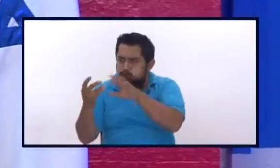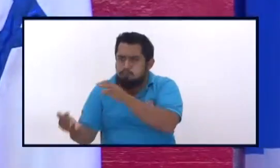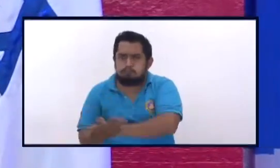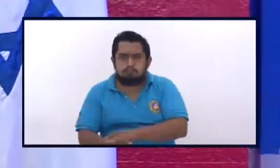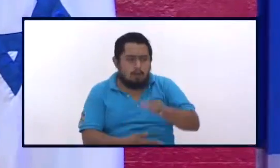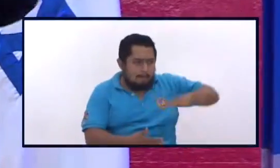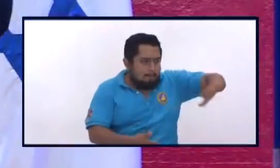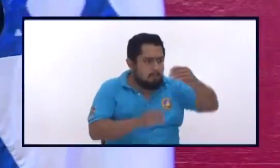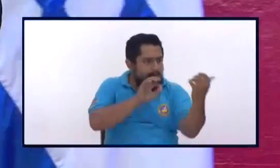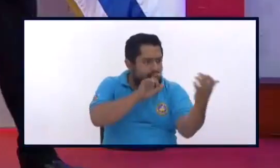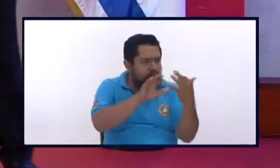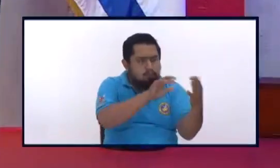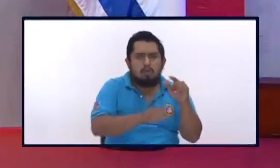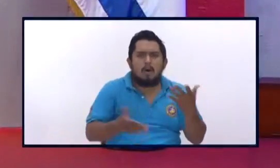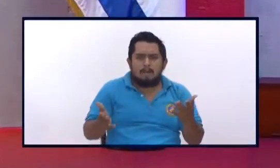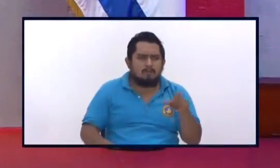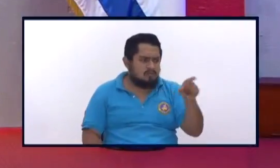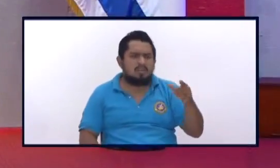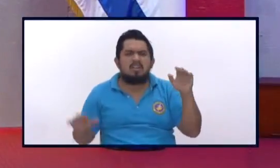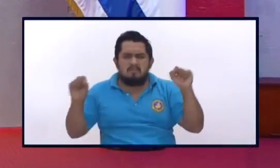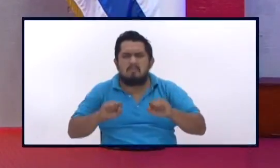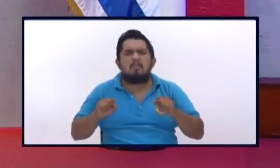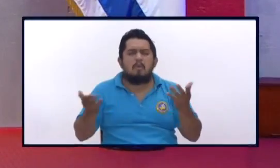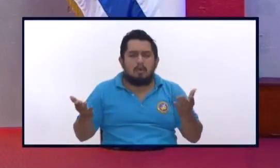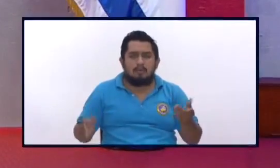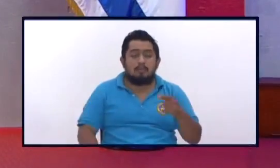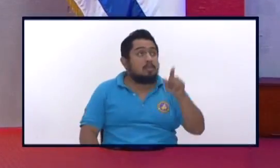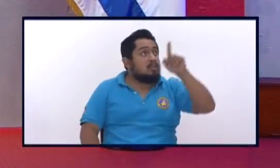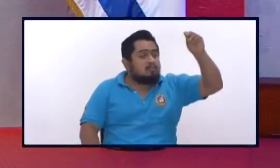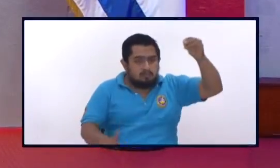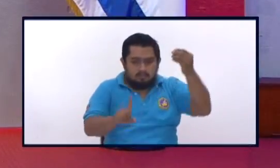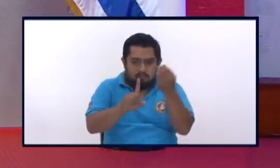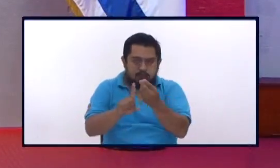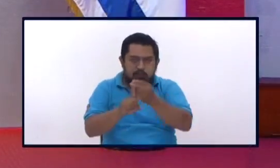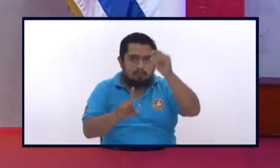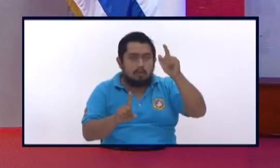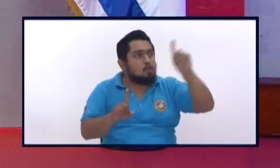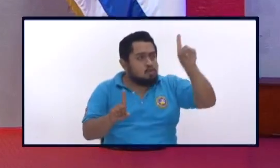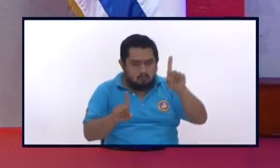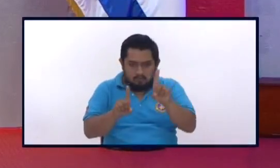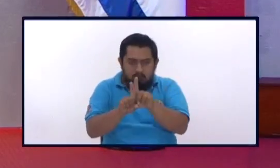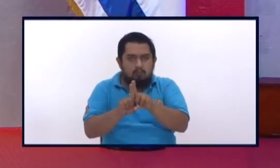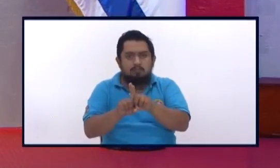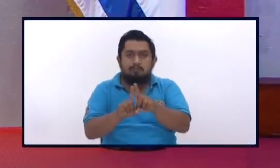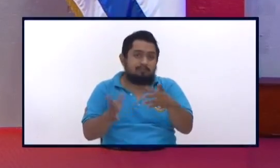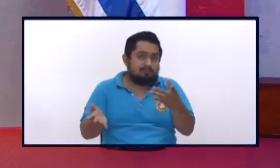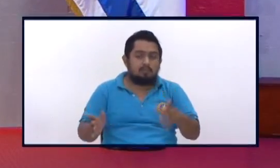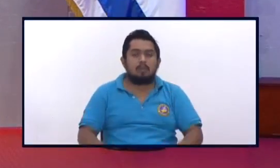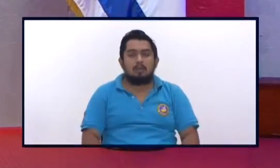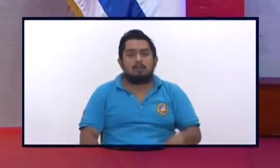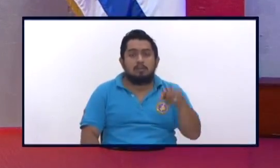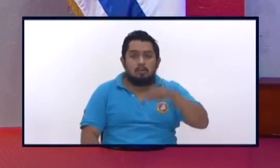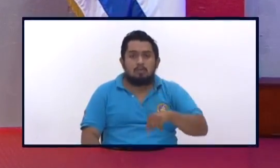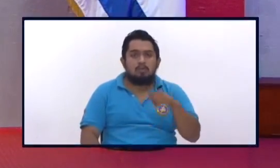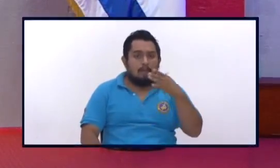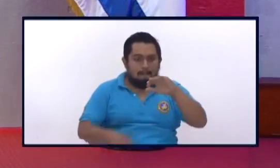porque podía pelear con tanta gente porque podía hacerlo sazón porque la presencia de dios estaba con el amigo y hermano lo que